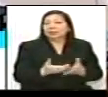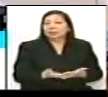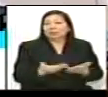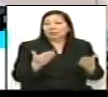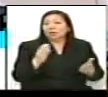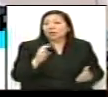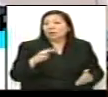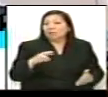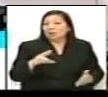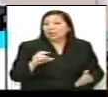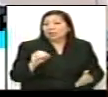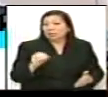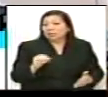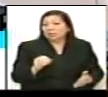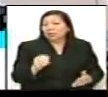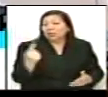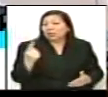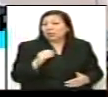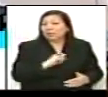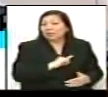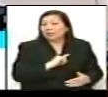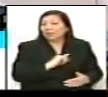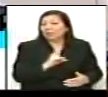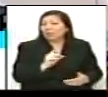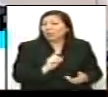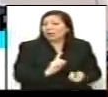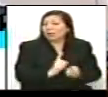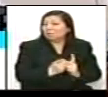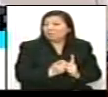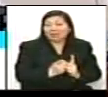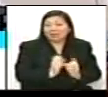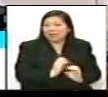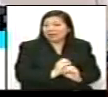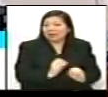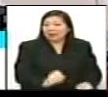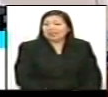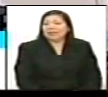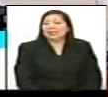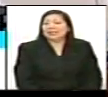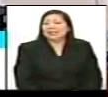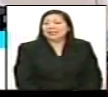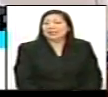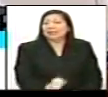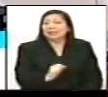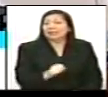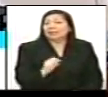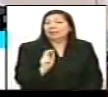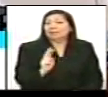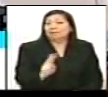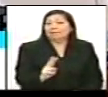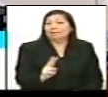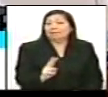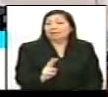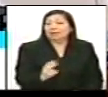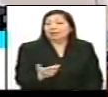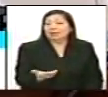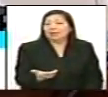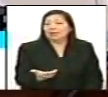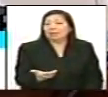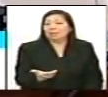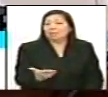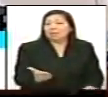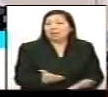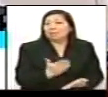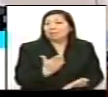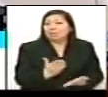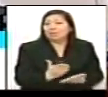Comercio que era, por ejemplo, la única institución que no había cambiado su ley orgánica, ¿no? Y si vemos los